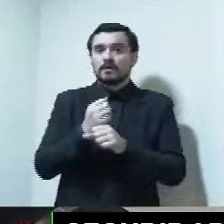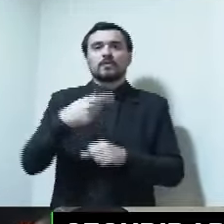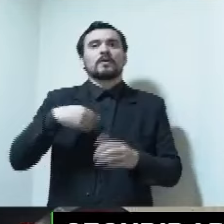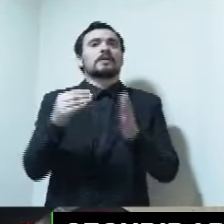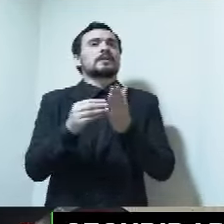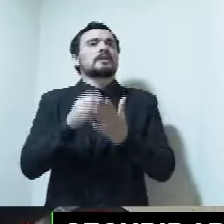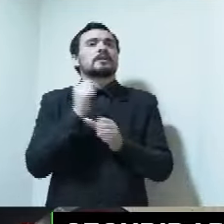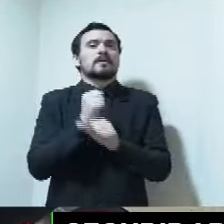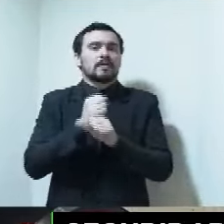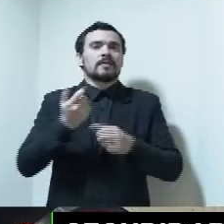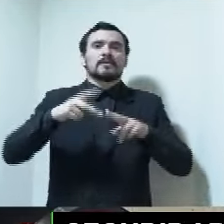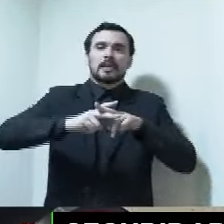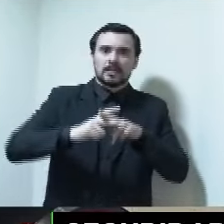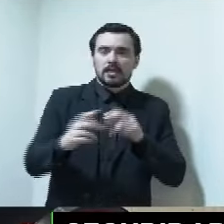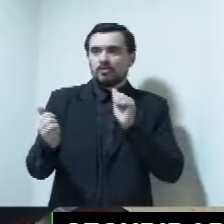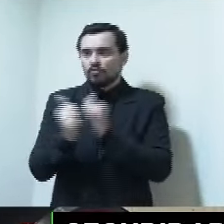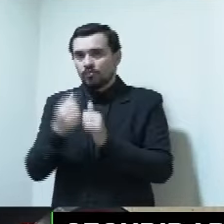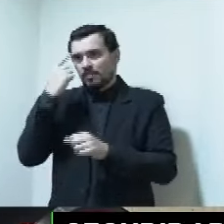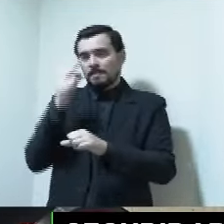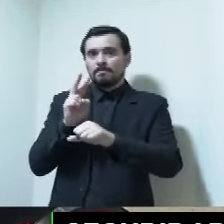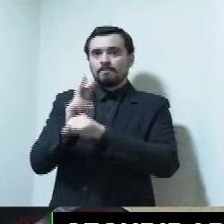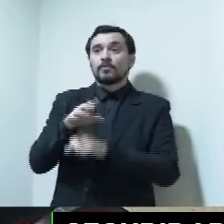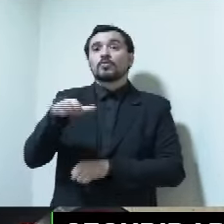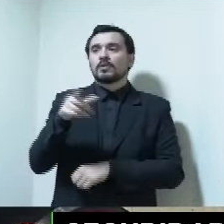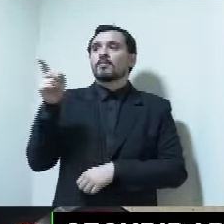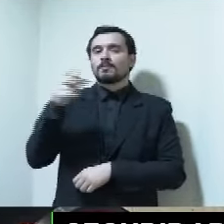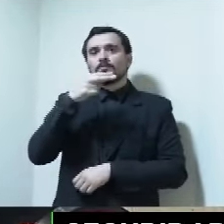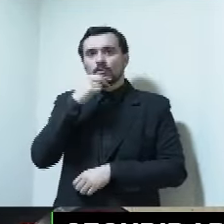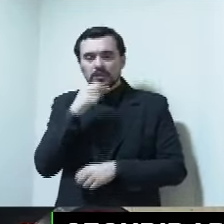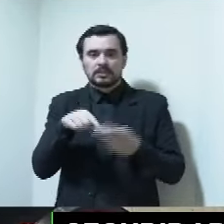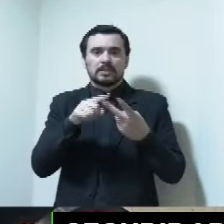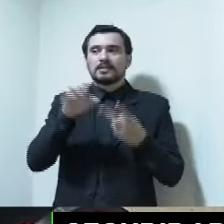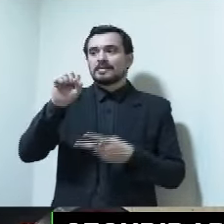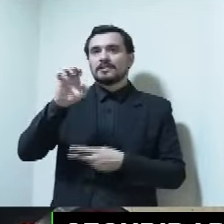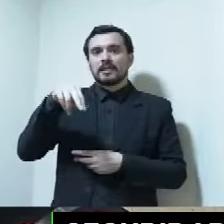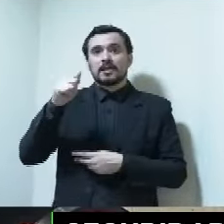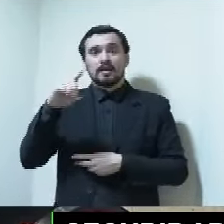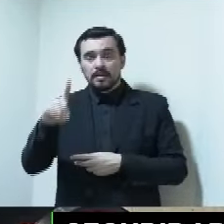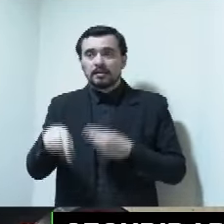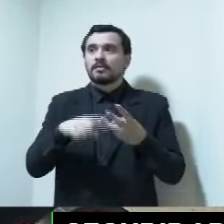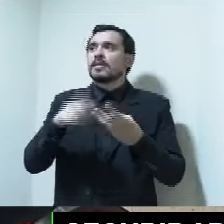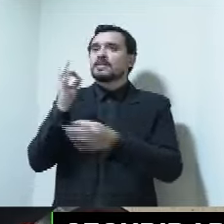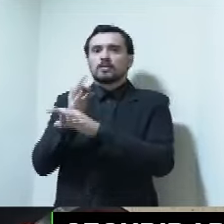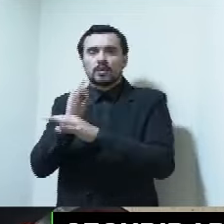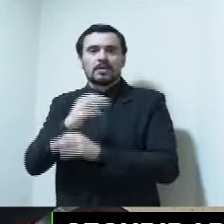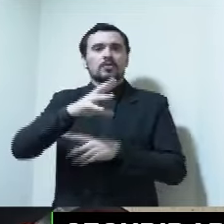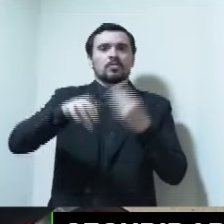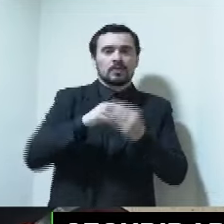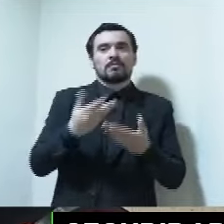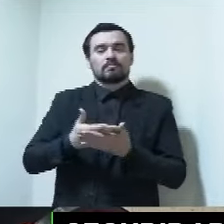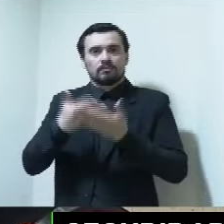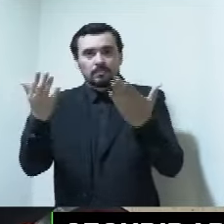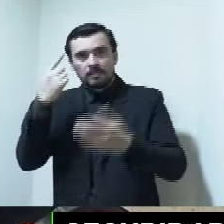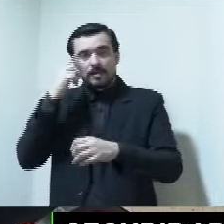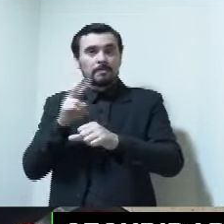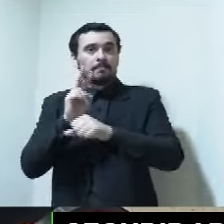tareas y talleres conjuntos de prevención a cargo de la Policía Nacional y la SENAT en escuelas y comunidades. Lanzamos una campaña de